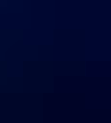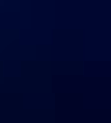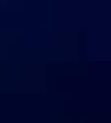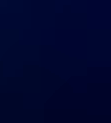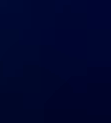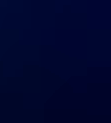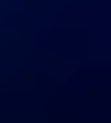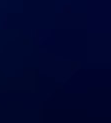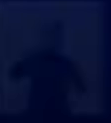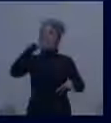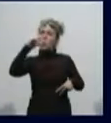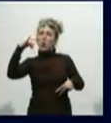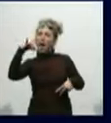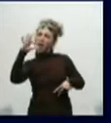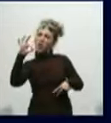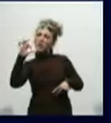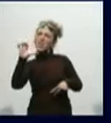hacer de Matías Alonso.